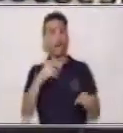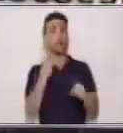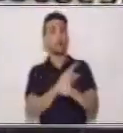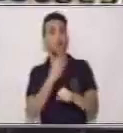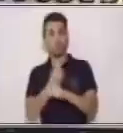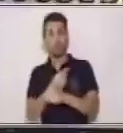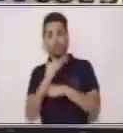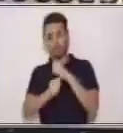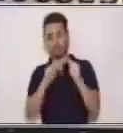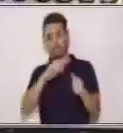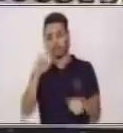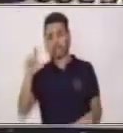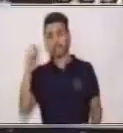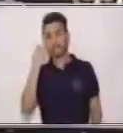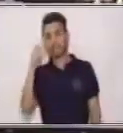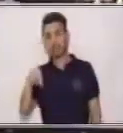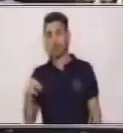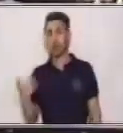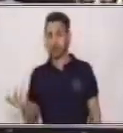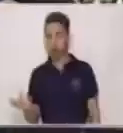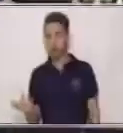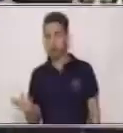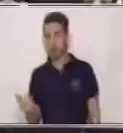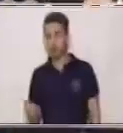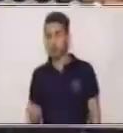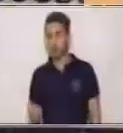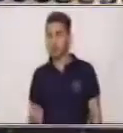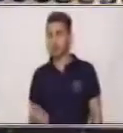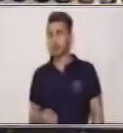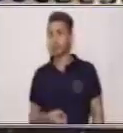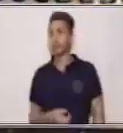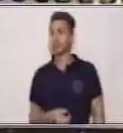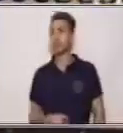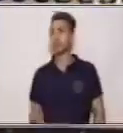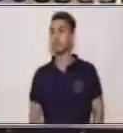fracción. También utilizas la fracción cuando